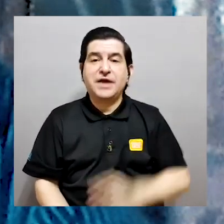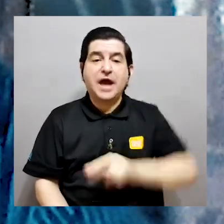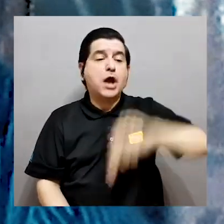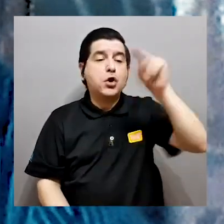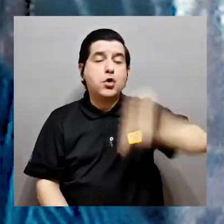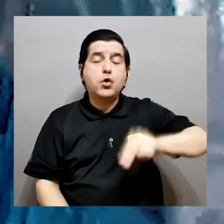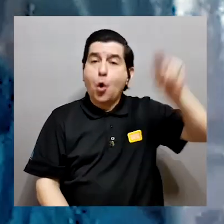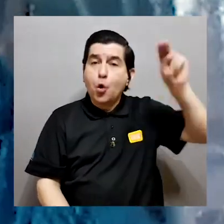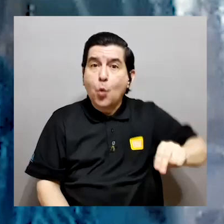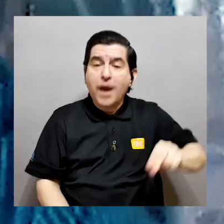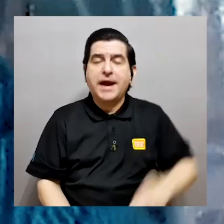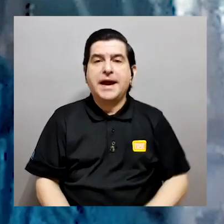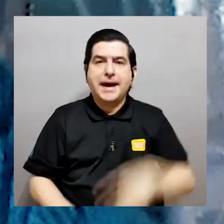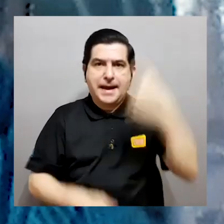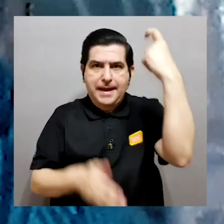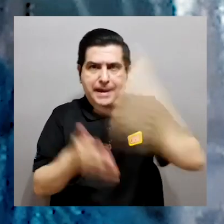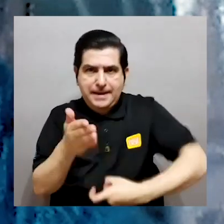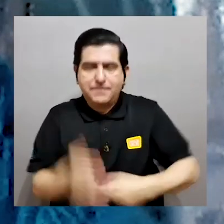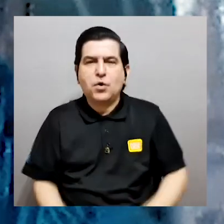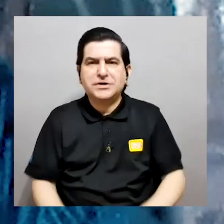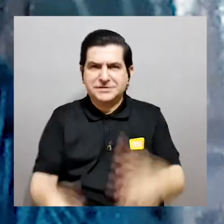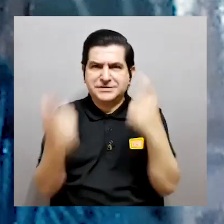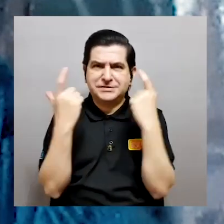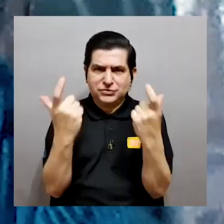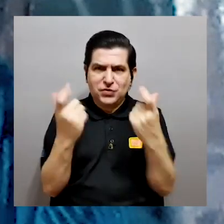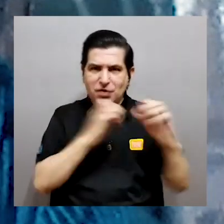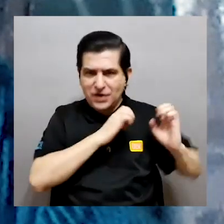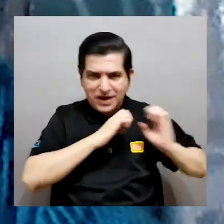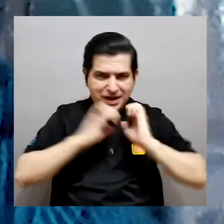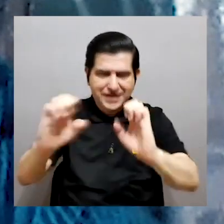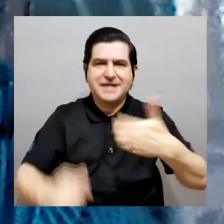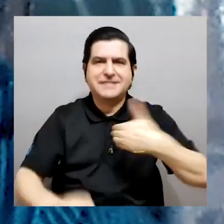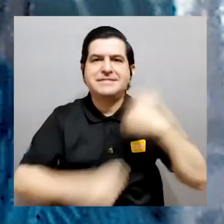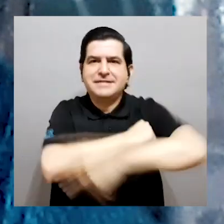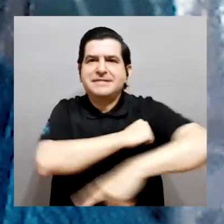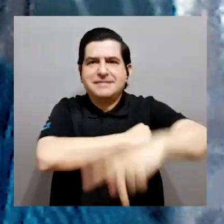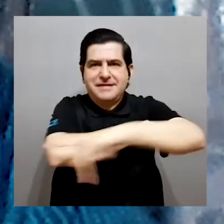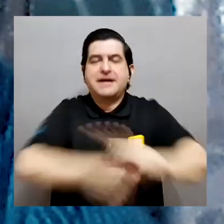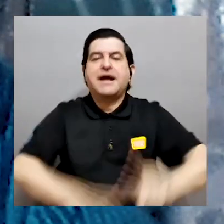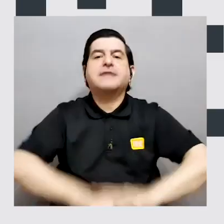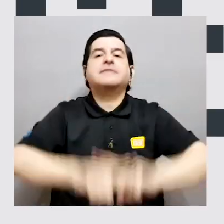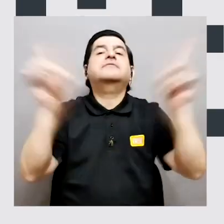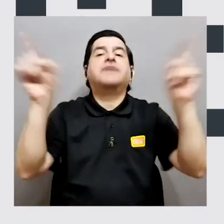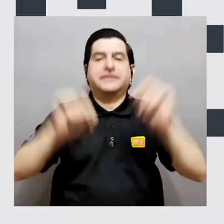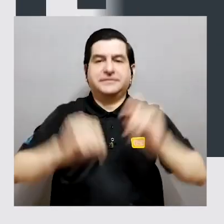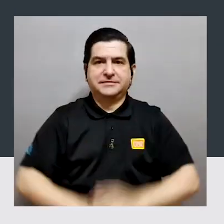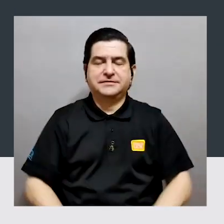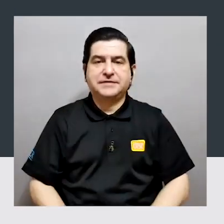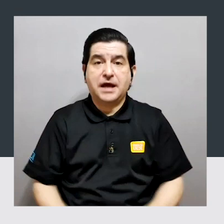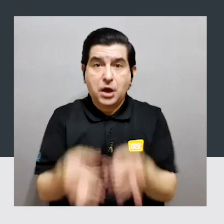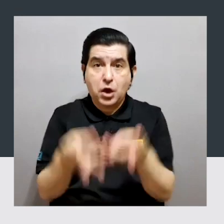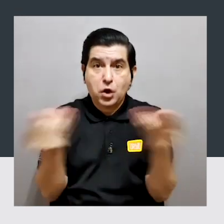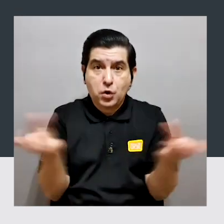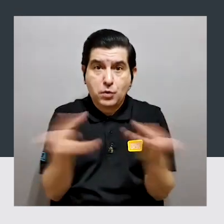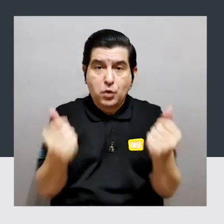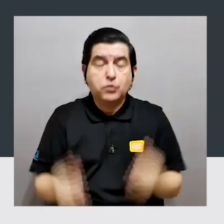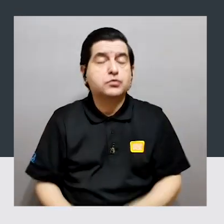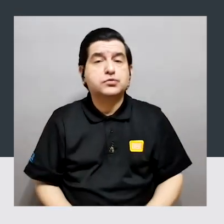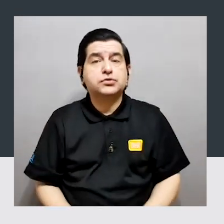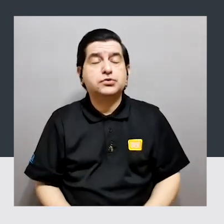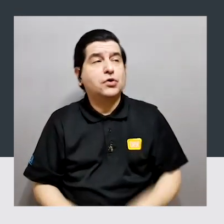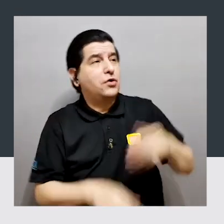de Noruega, en un impuesto a una riqueza estratégica que tenga el país, que es diferente. La producción